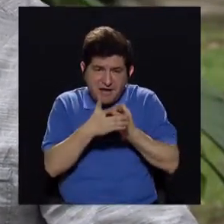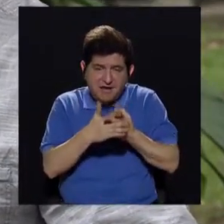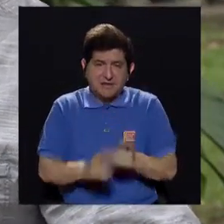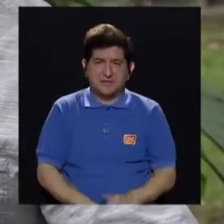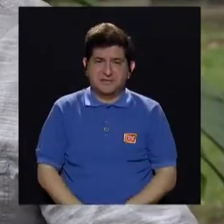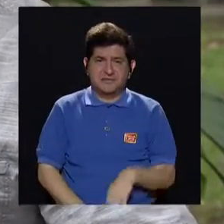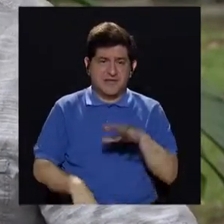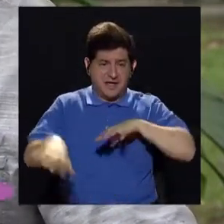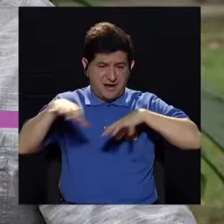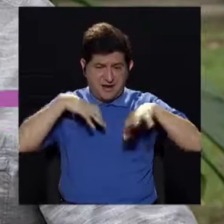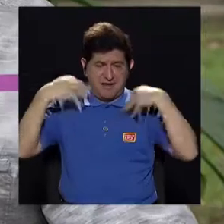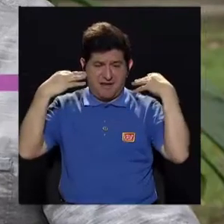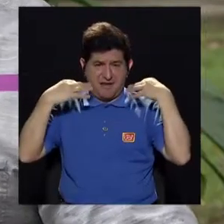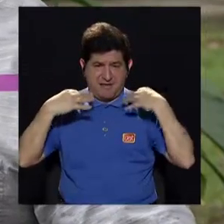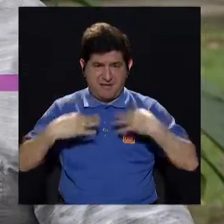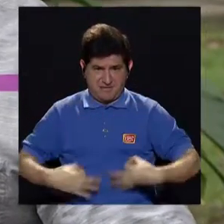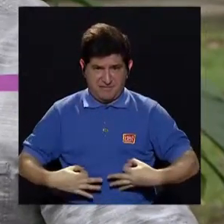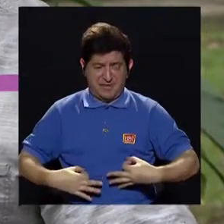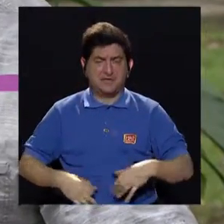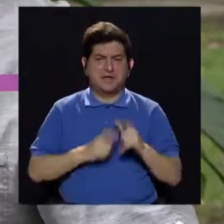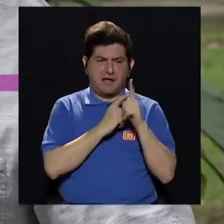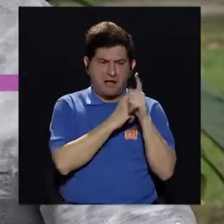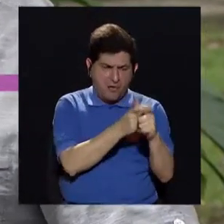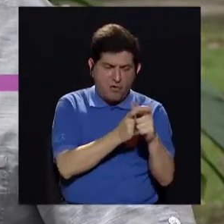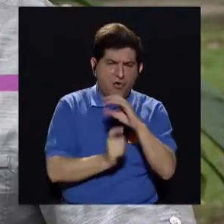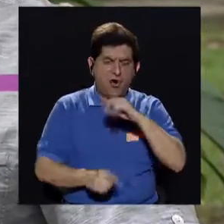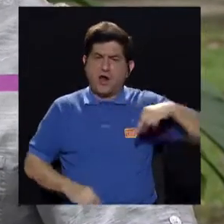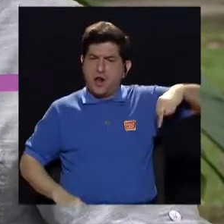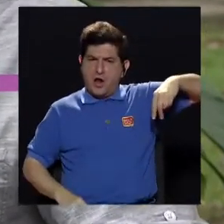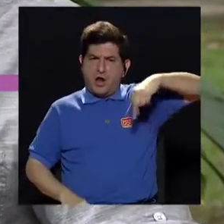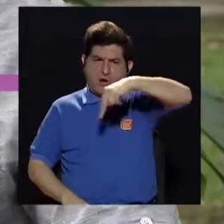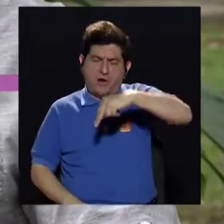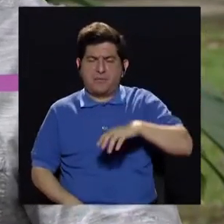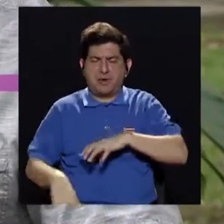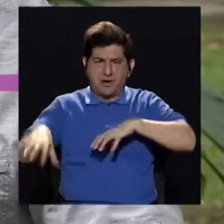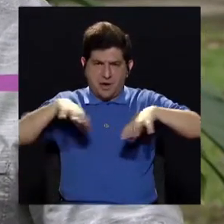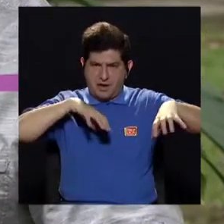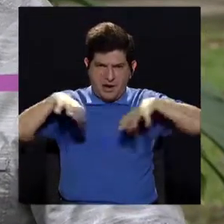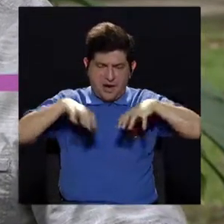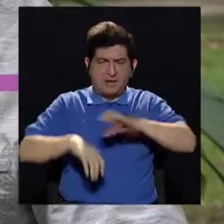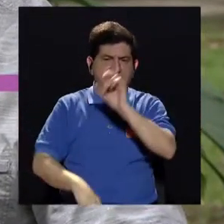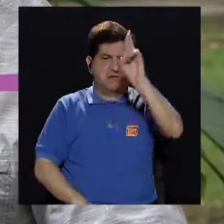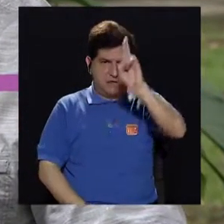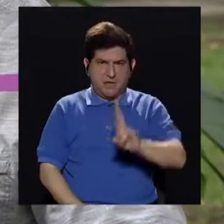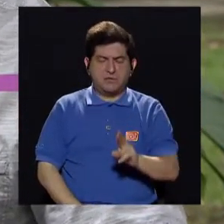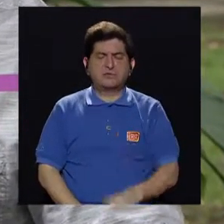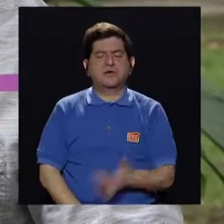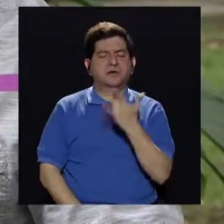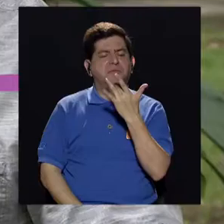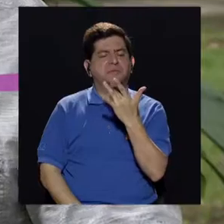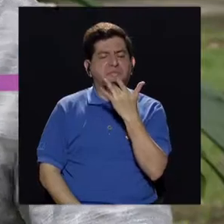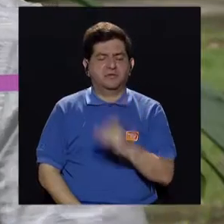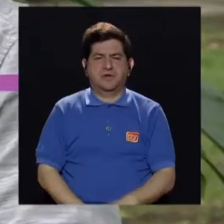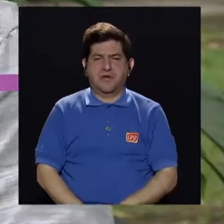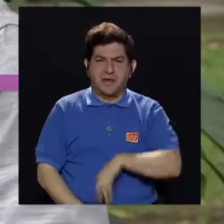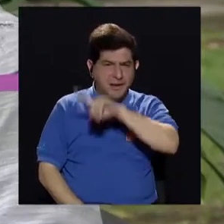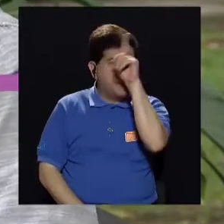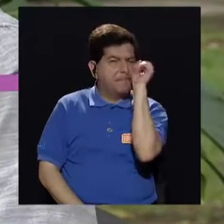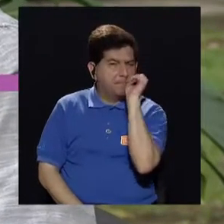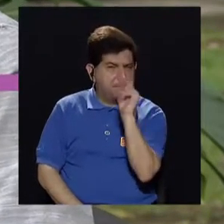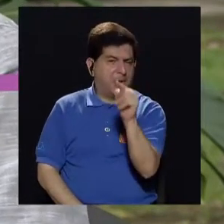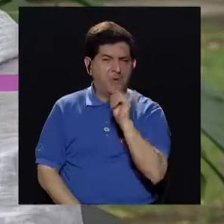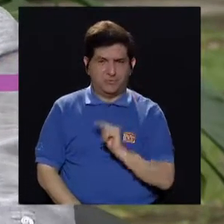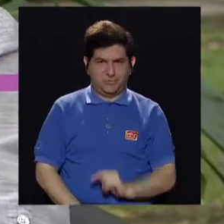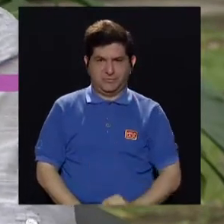iniciar, ¿verdad?, una actividad física, como es correr y caminar, que a nivel de Costa Rica es la actividad pues que más prefieren. Le dejo planteada